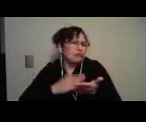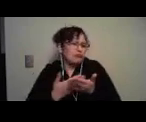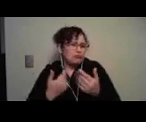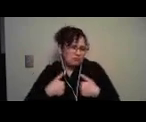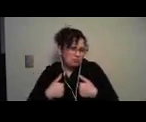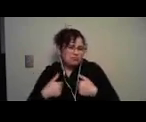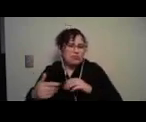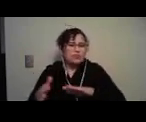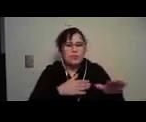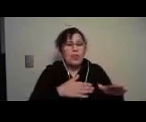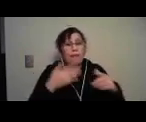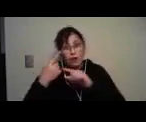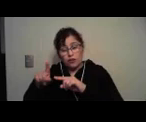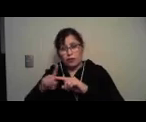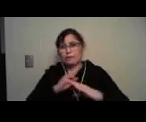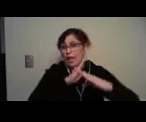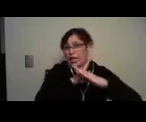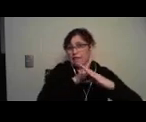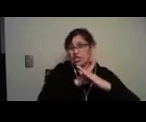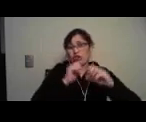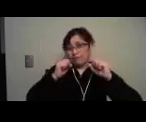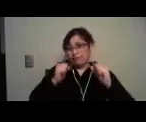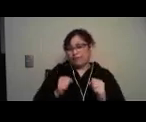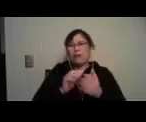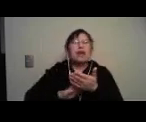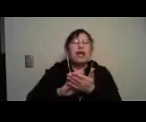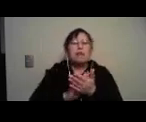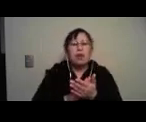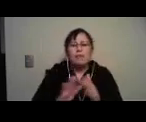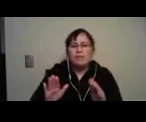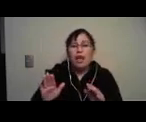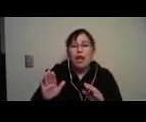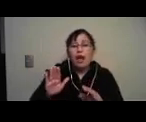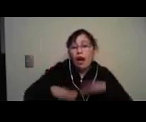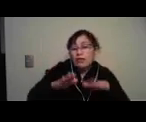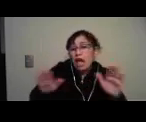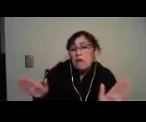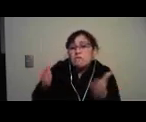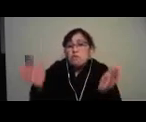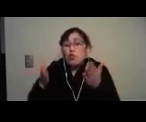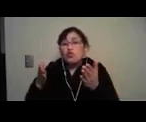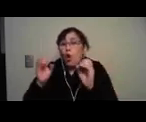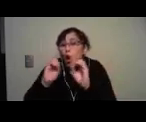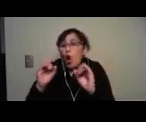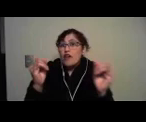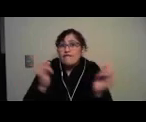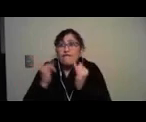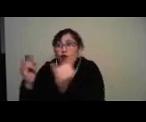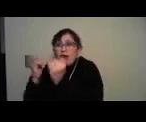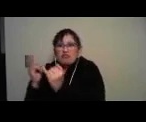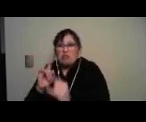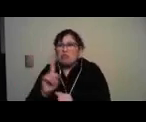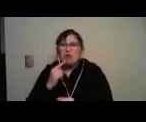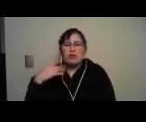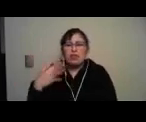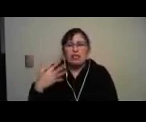Y la capacidad de inhibición, que es la capacidad de ignorar los impulsos o la información no relevante, tanto interna como externa, cuando